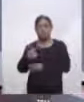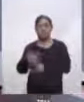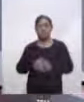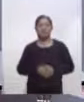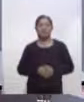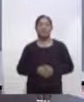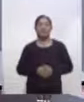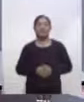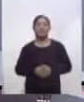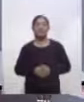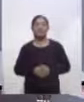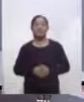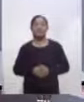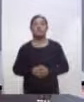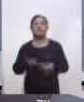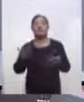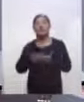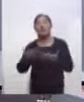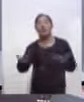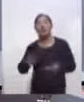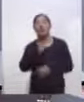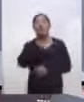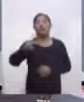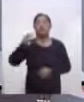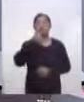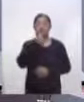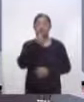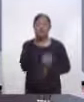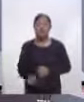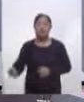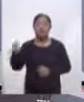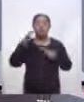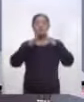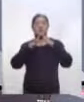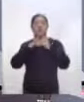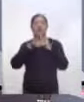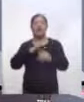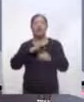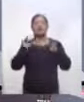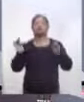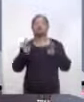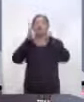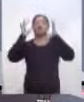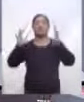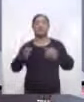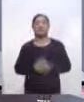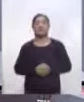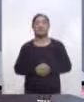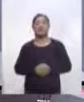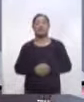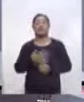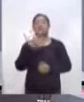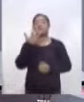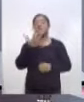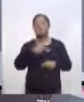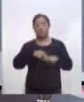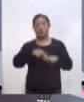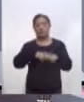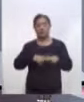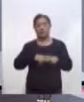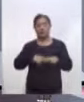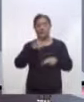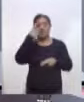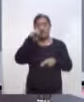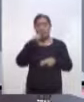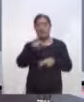ahora mucha atención a todos los pequeños en casa, también a los papás, porque les tenemos una gran sorpresa. Tenemos 5 pases dobles para ir